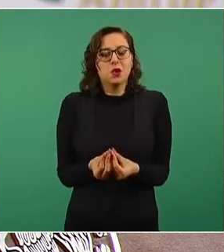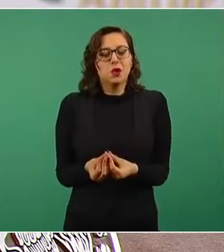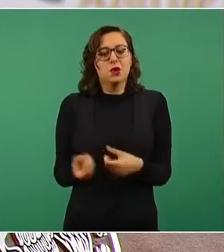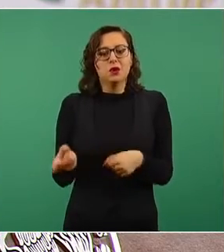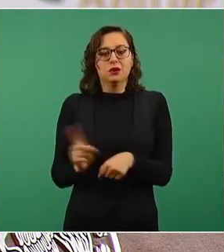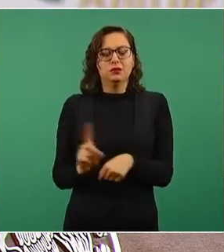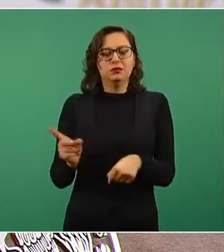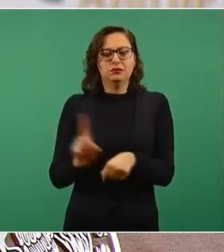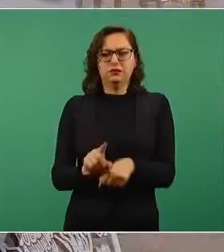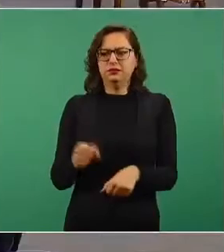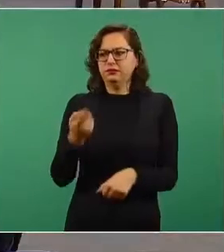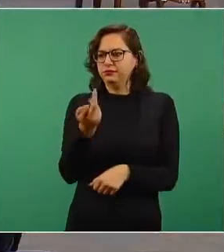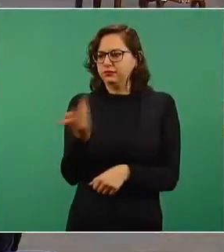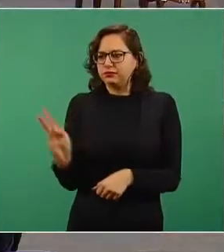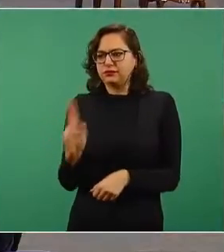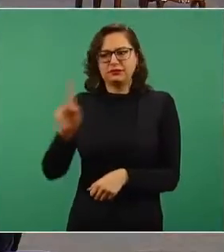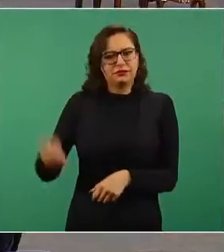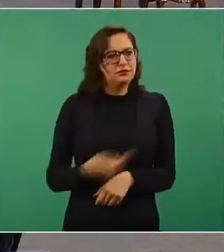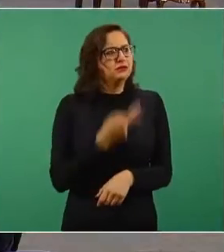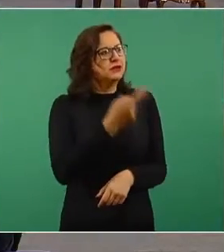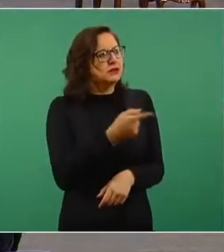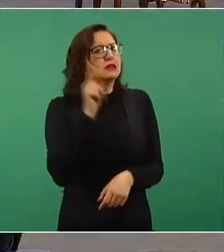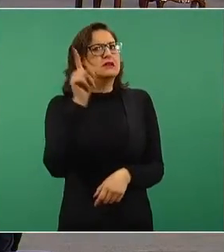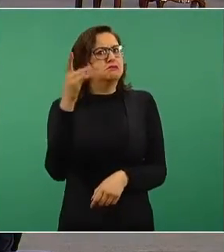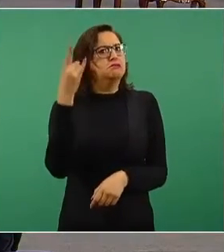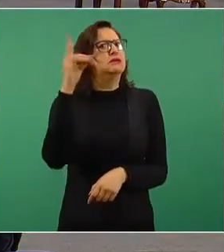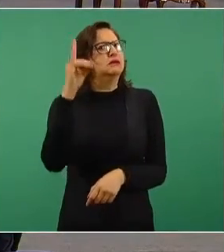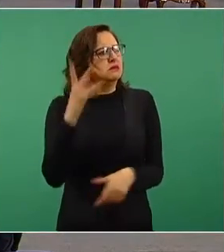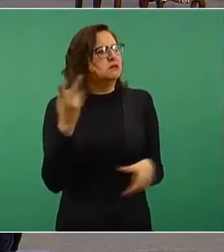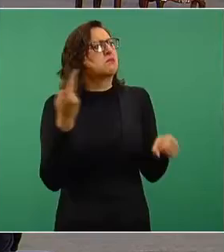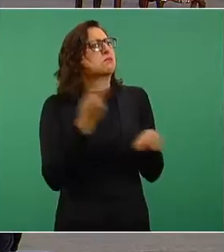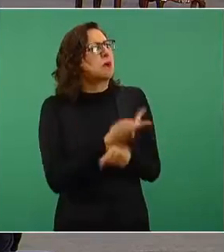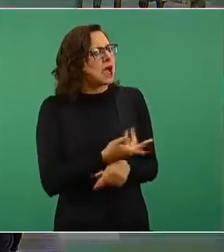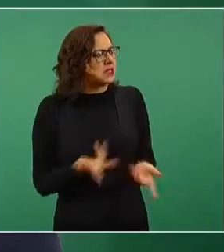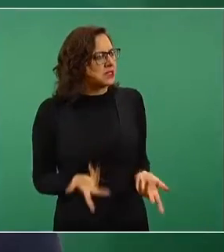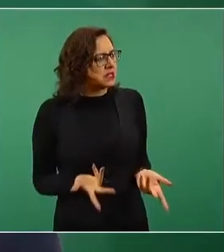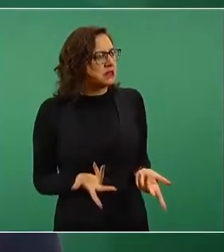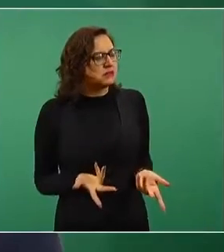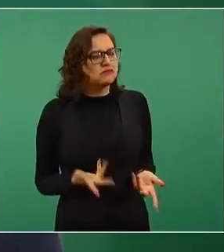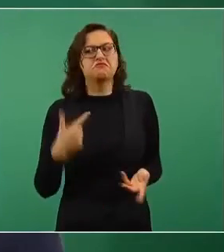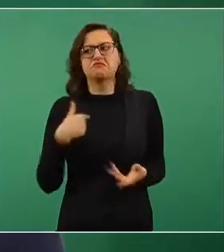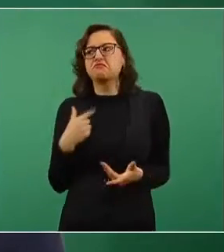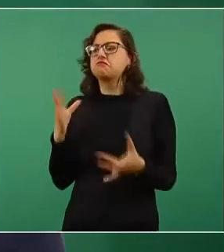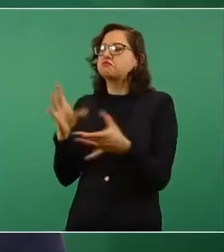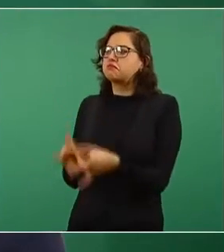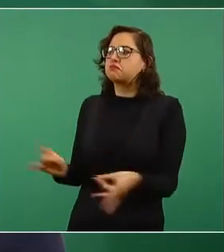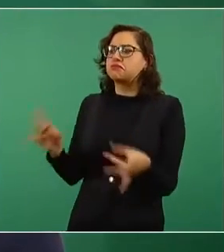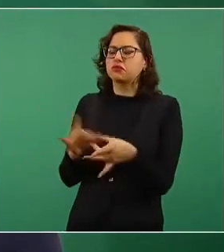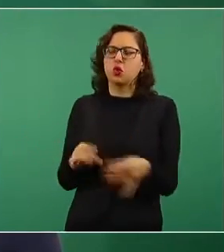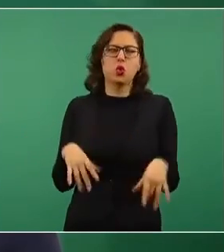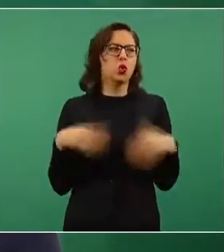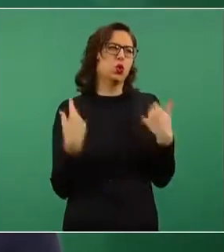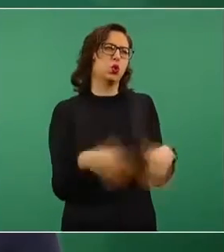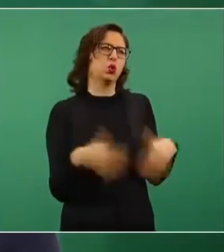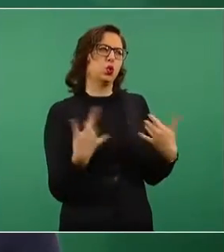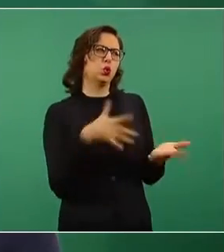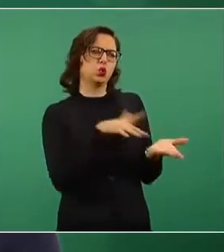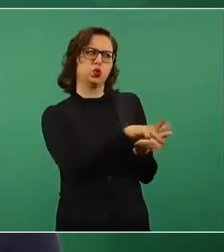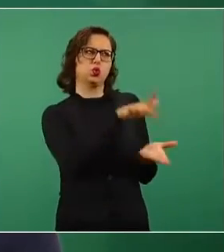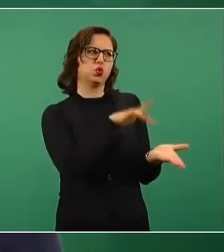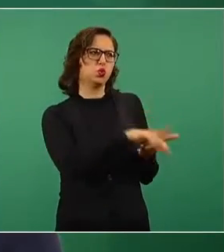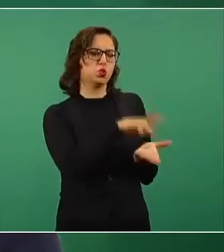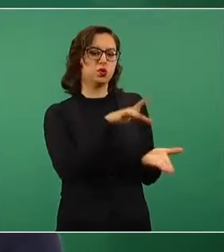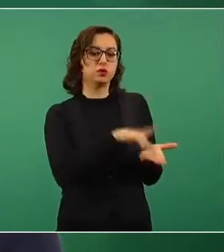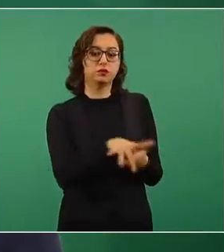Y ellos me preguntaban lo que había pasado en Bolivia y recibía una absoluta solidaridad. También acá en